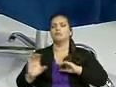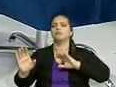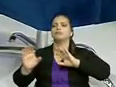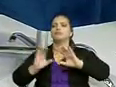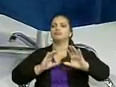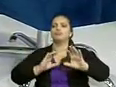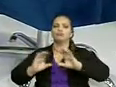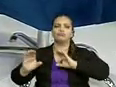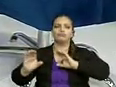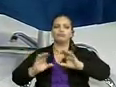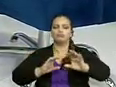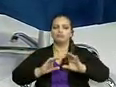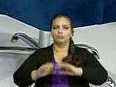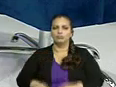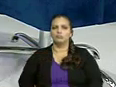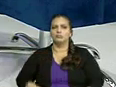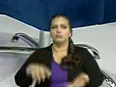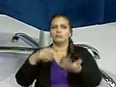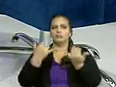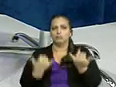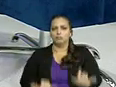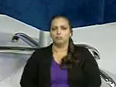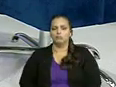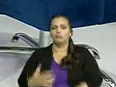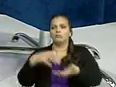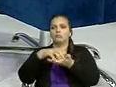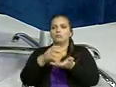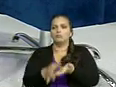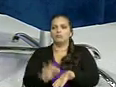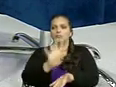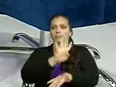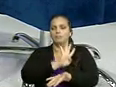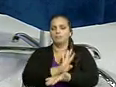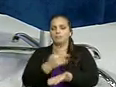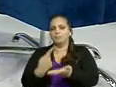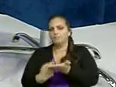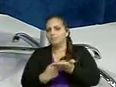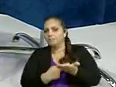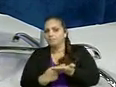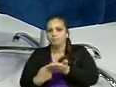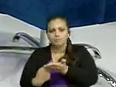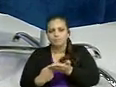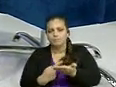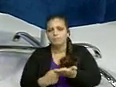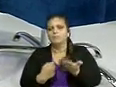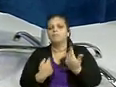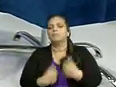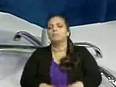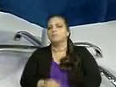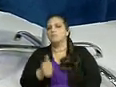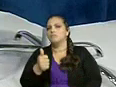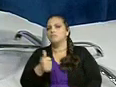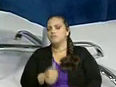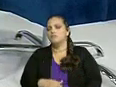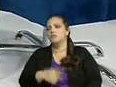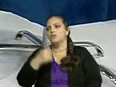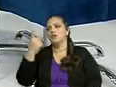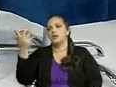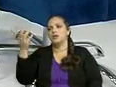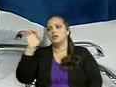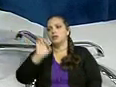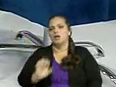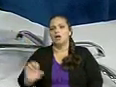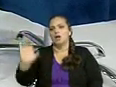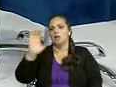La Asamblea Nacional se encuentra ya lista para ratificar de manera eficiente este acuerdo comercial, lo cual va a consolidar